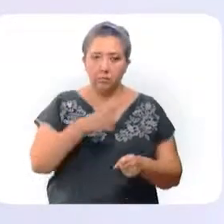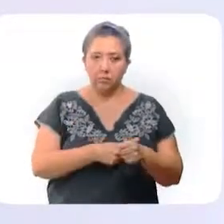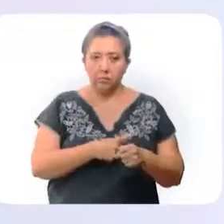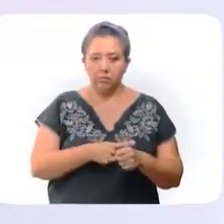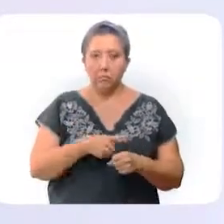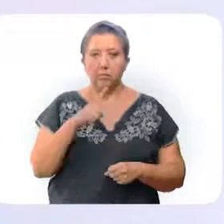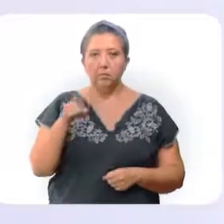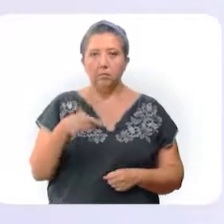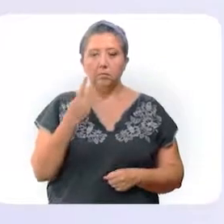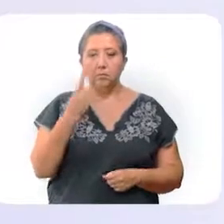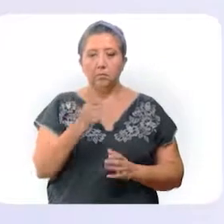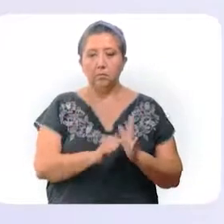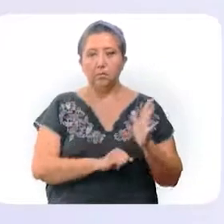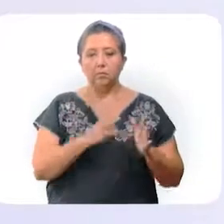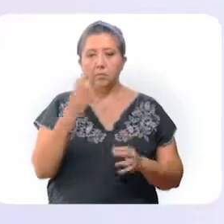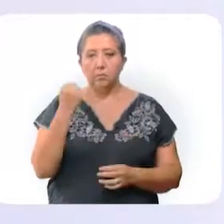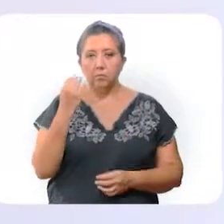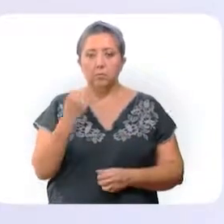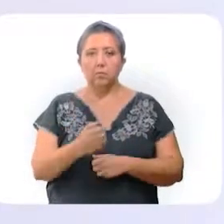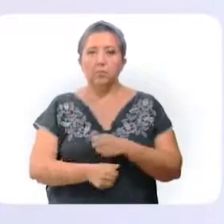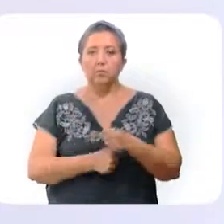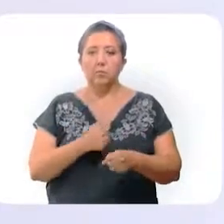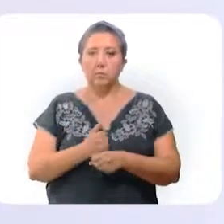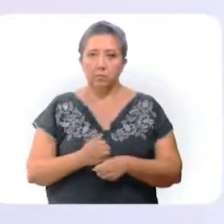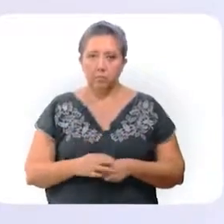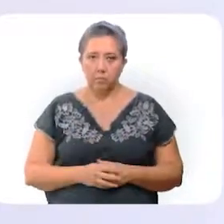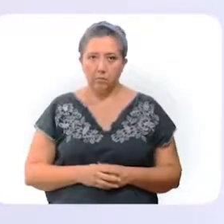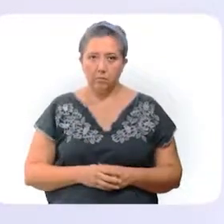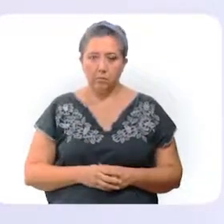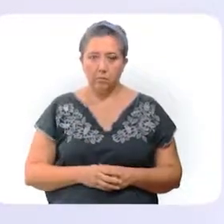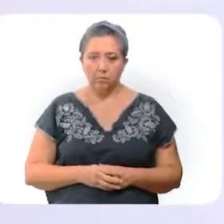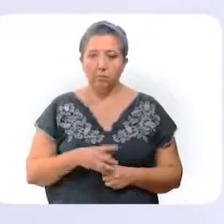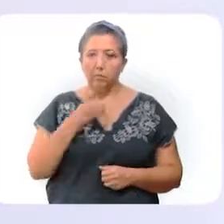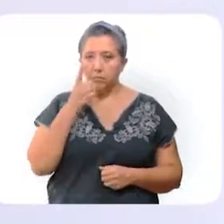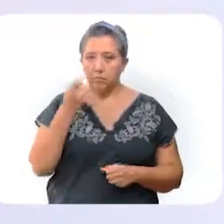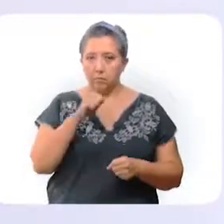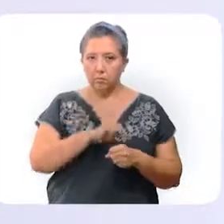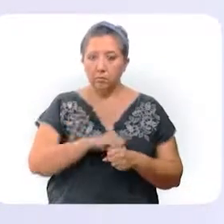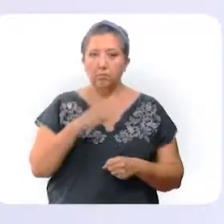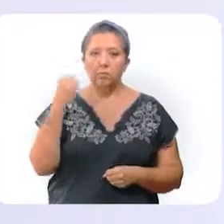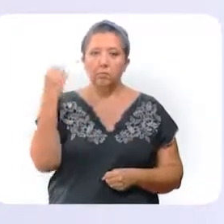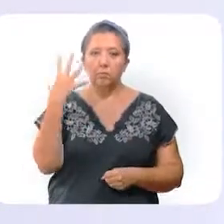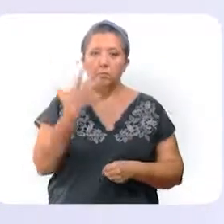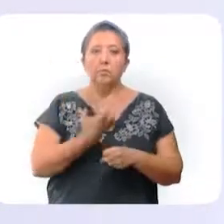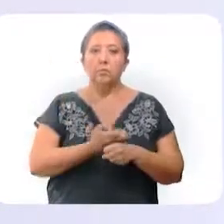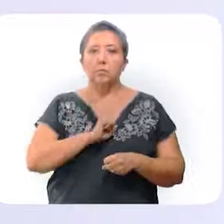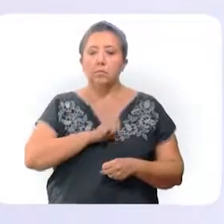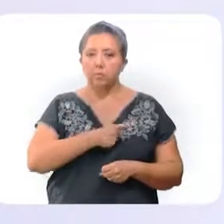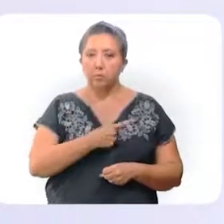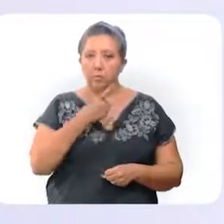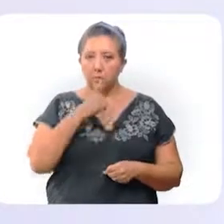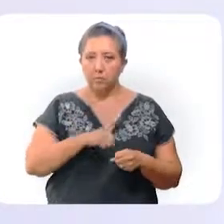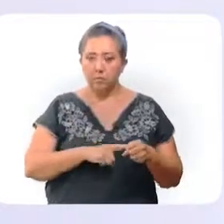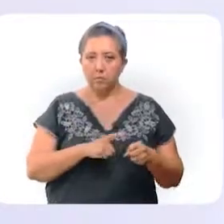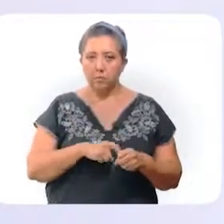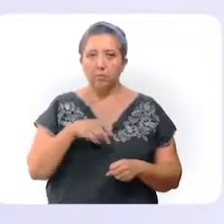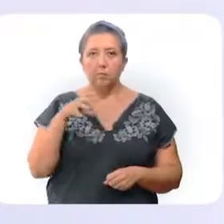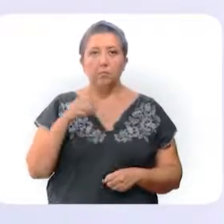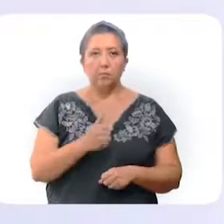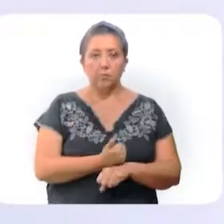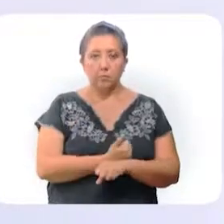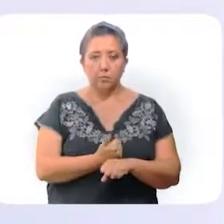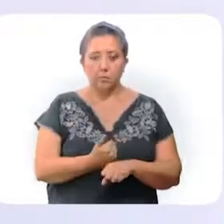de edad de los casos es de 1 mes a 99 años. Los indicadores semanales del Semáforo Estatal de Salud marcan